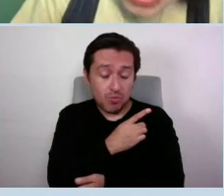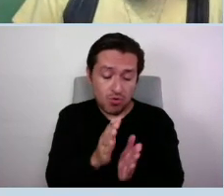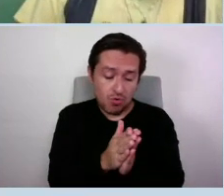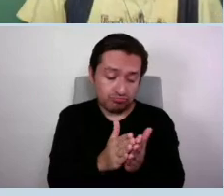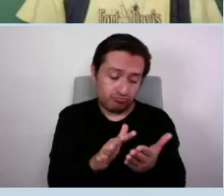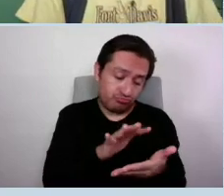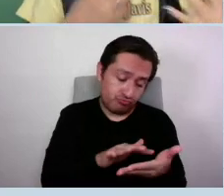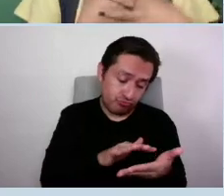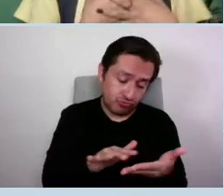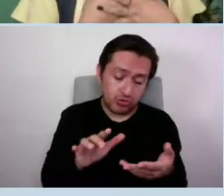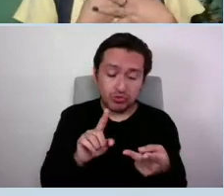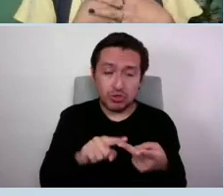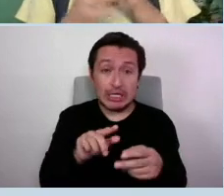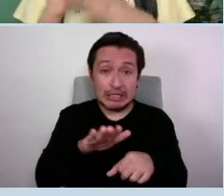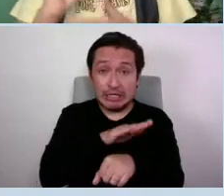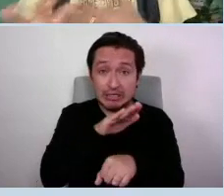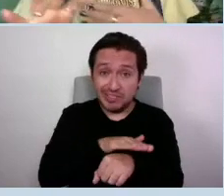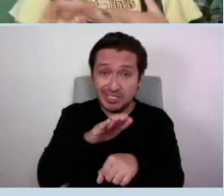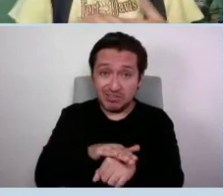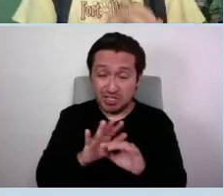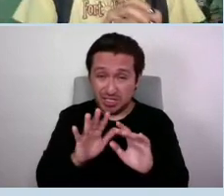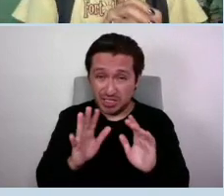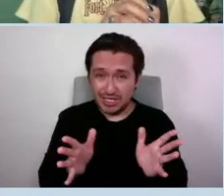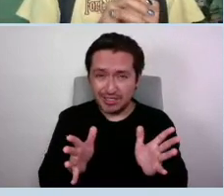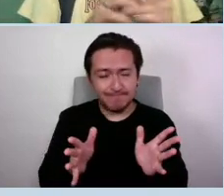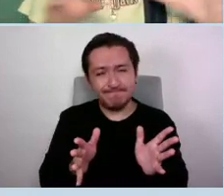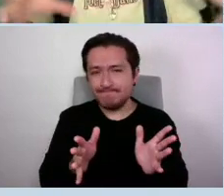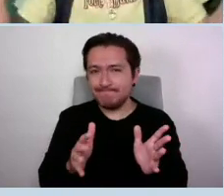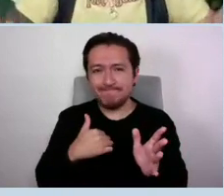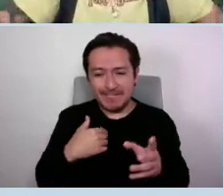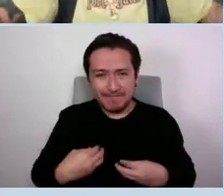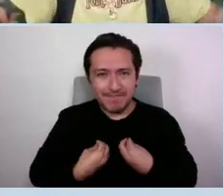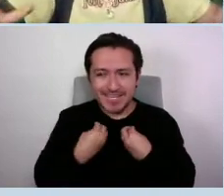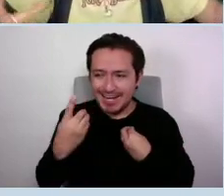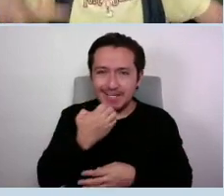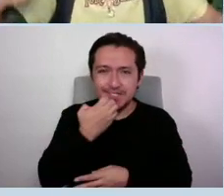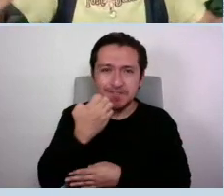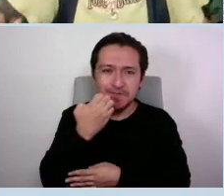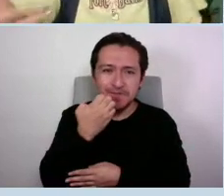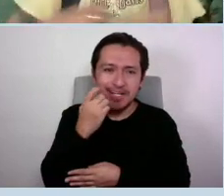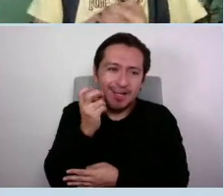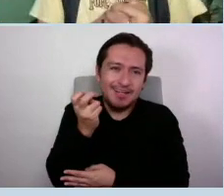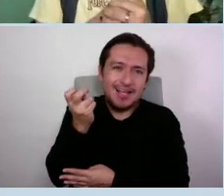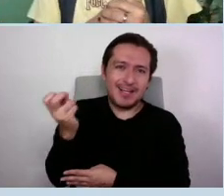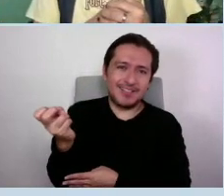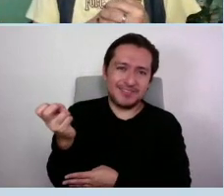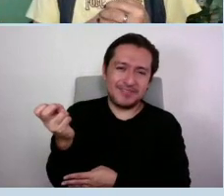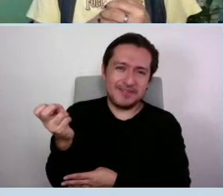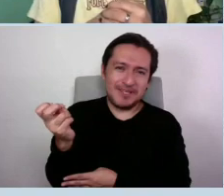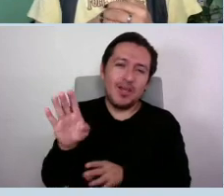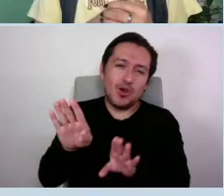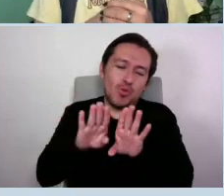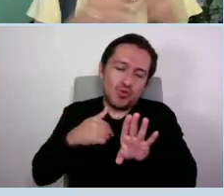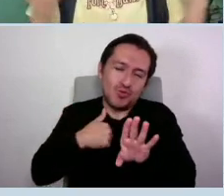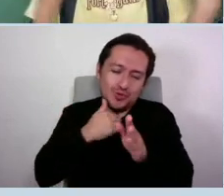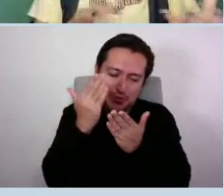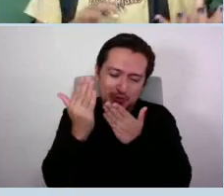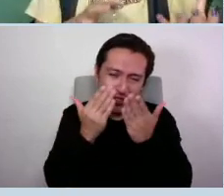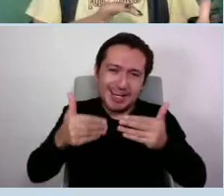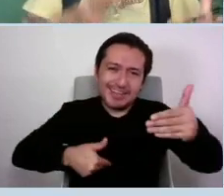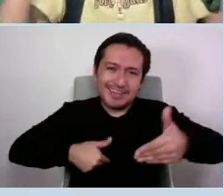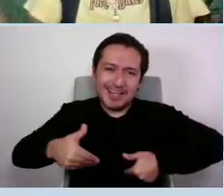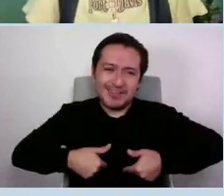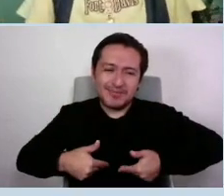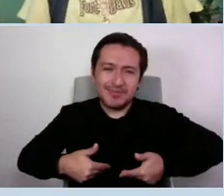calificaciones pues para mí se transformó en esto O sea y como yo estaba estudiando teatro evidentemente Eh Pues el